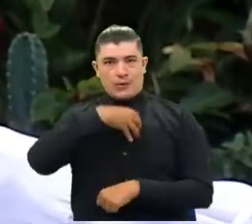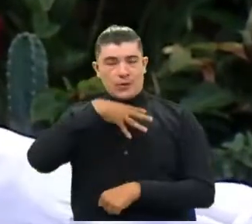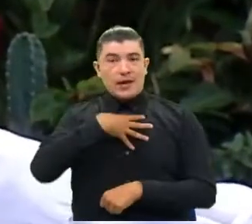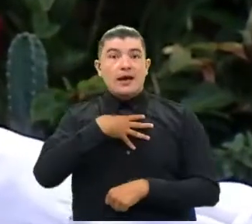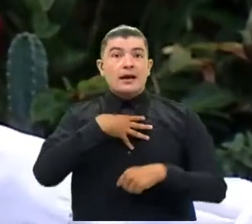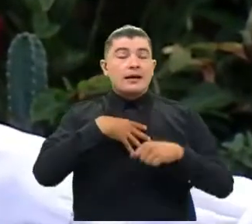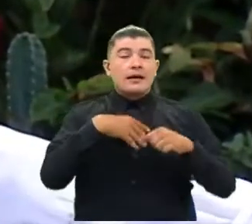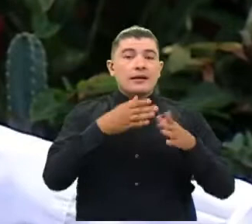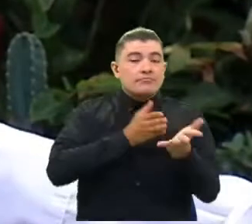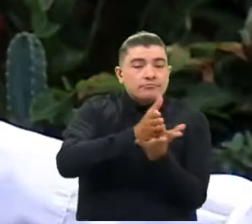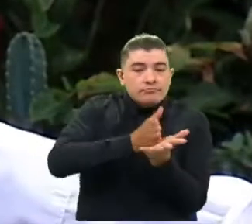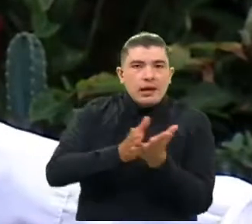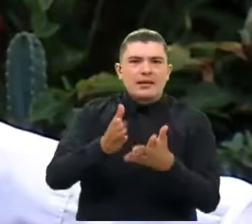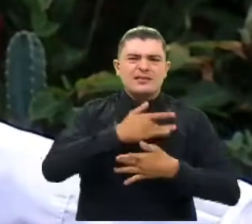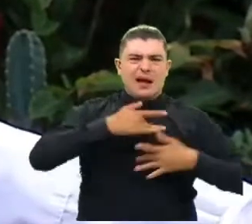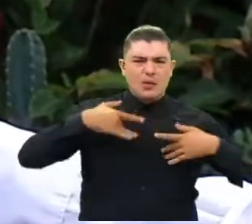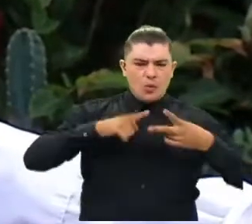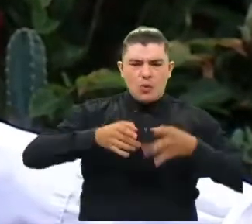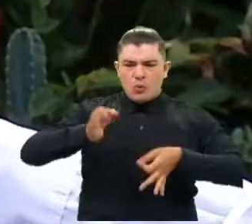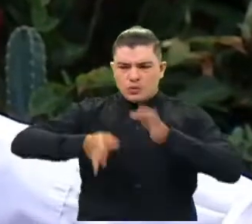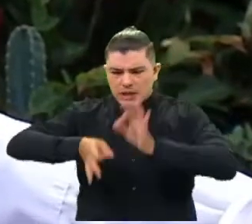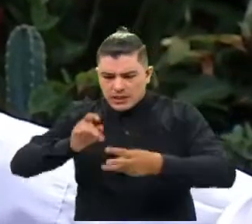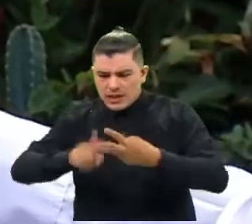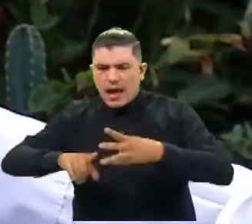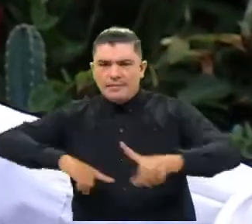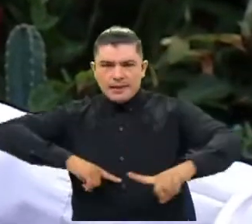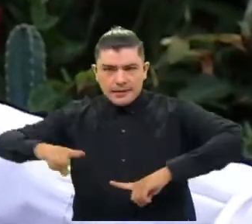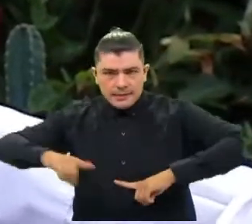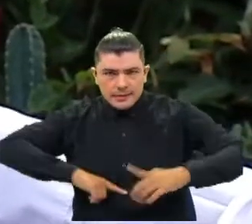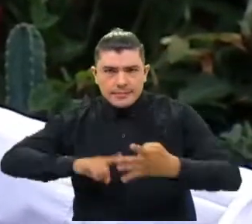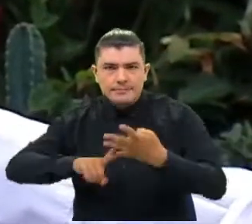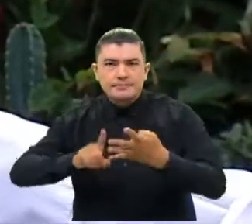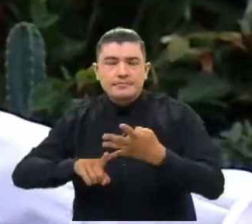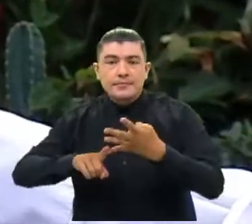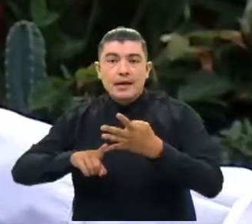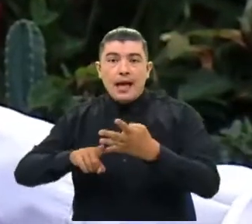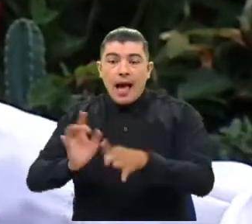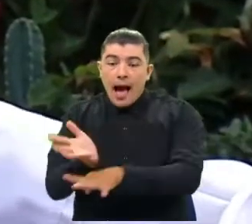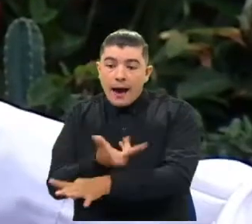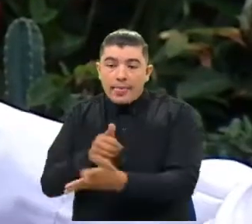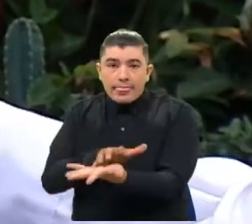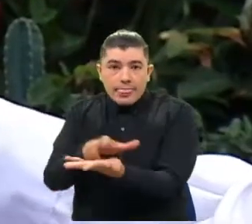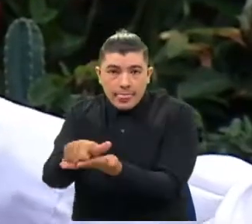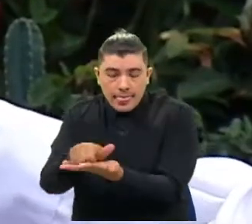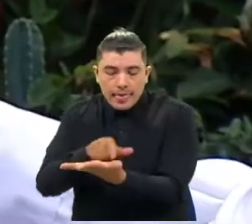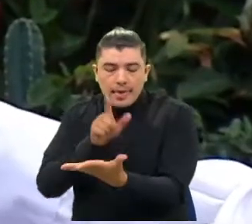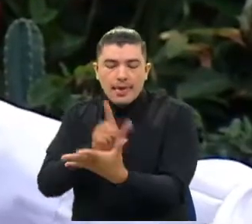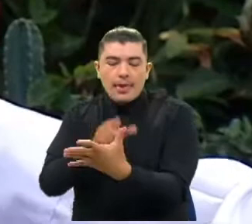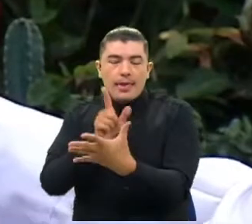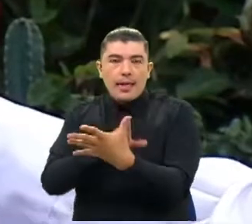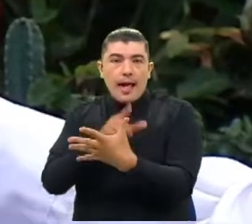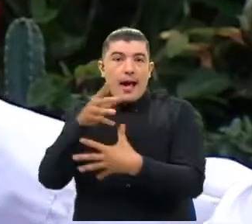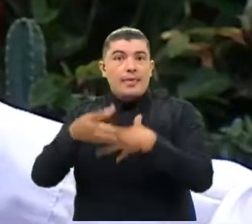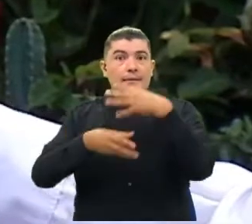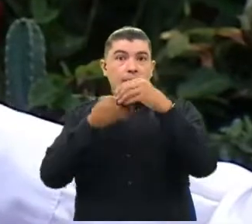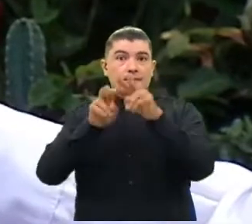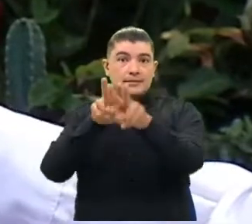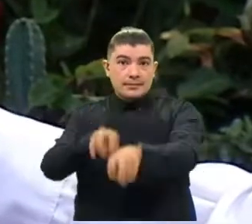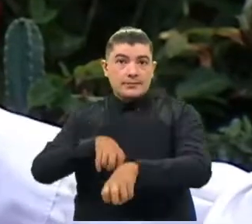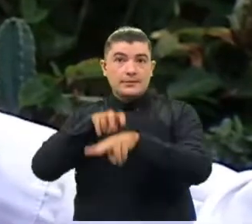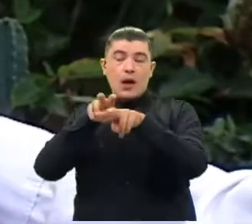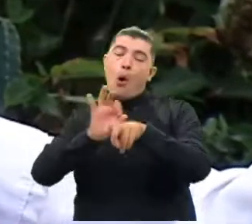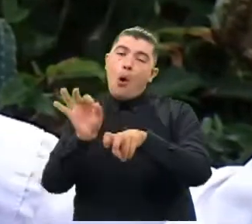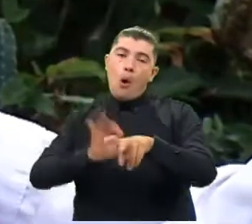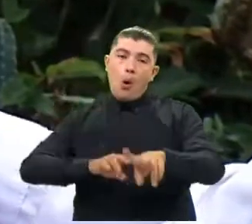salud en el área judicial en el área de la administración en el área de las artes plásticas y también en el área de la administración